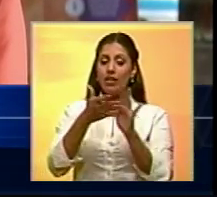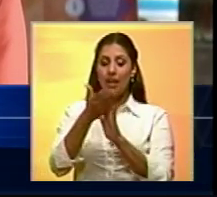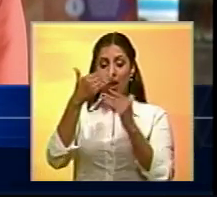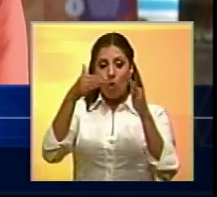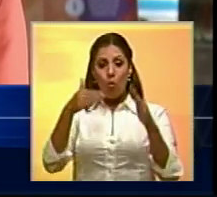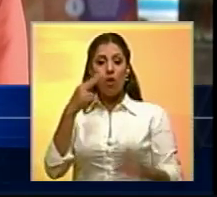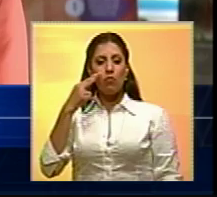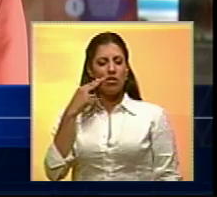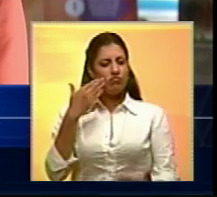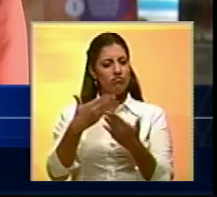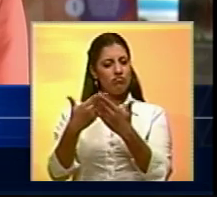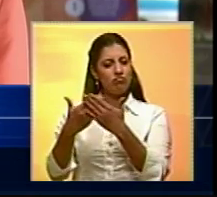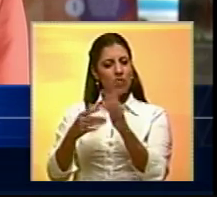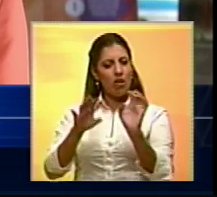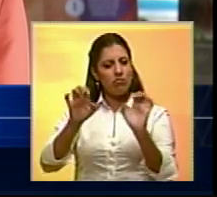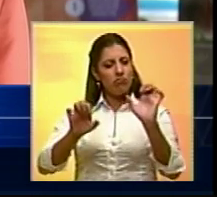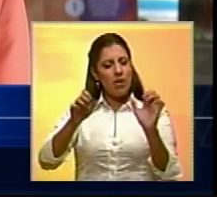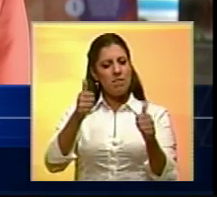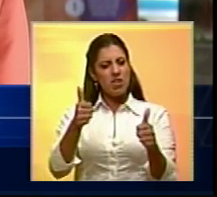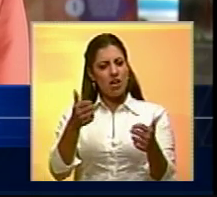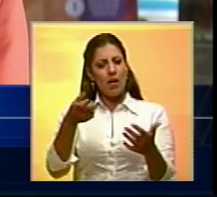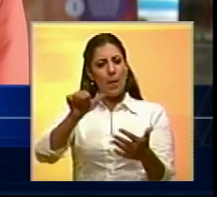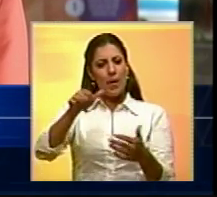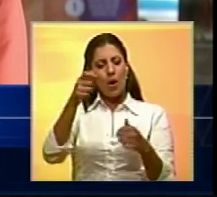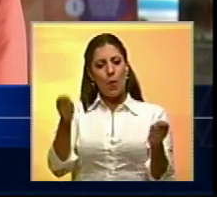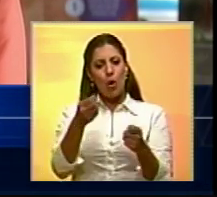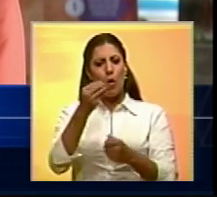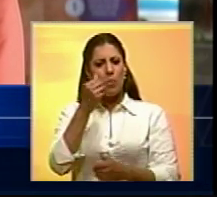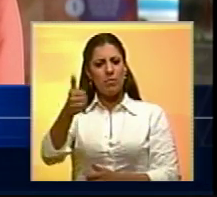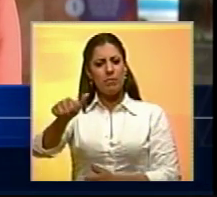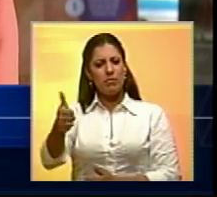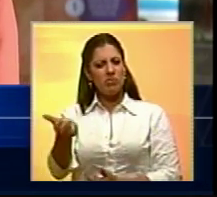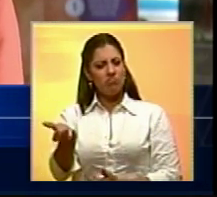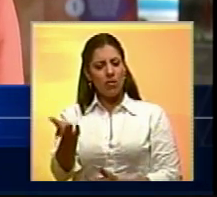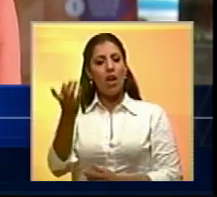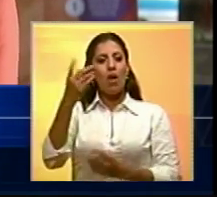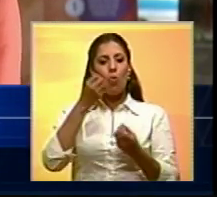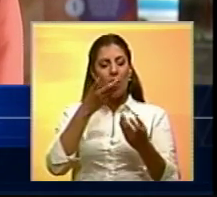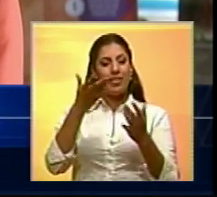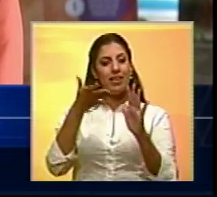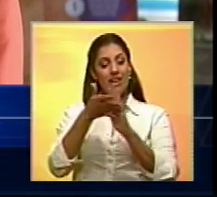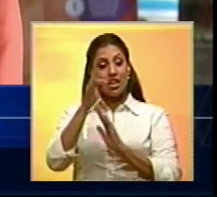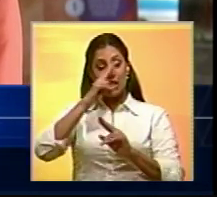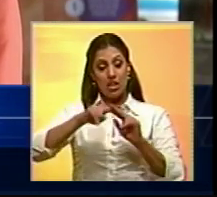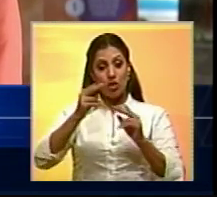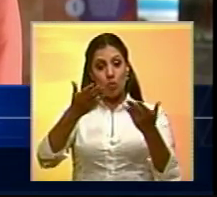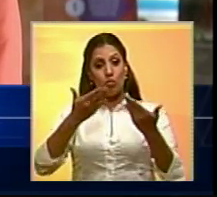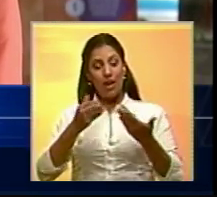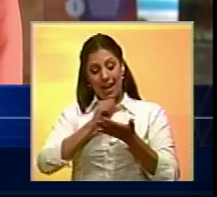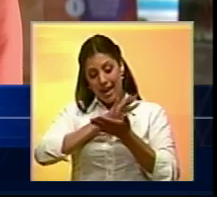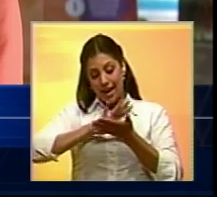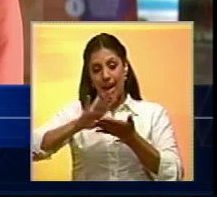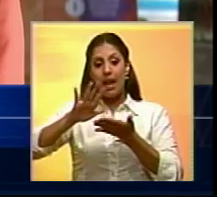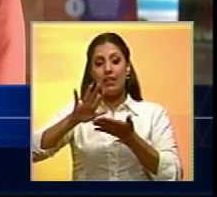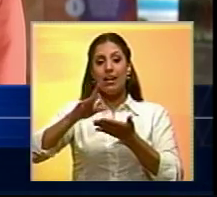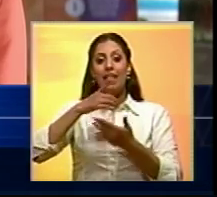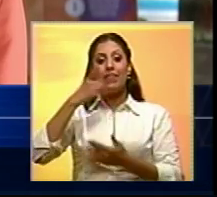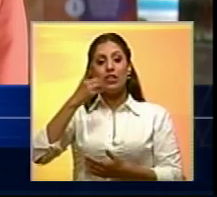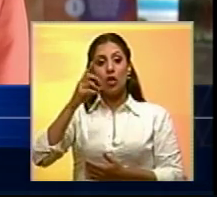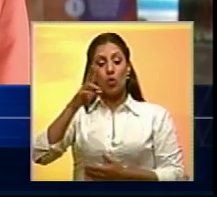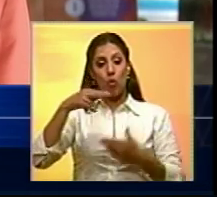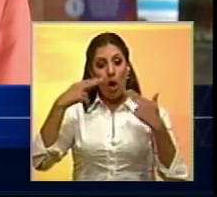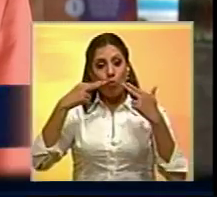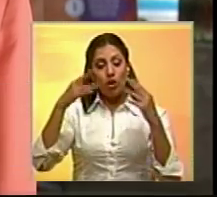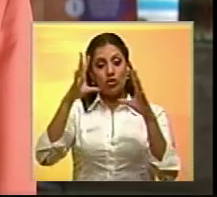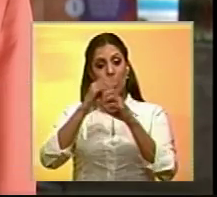escuelas bolivarianas para verificar el buen funcionamiento del programa de alimentación escolar, a través del cual los niños reciben de manera gratuita desayuno, almuerzo